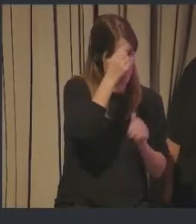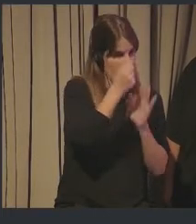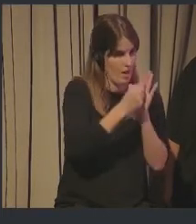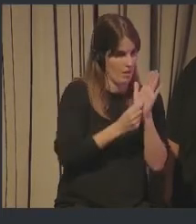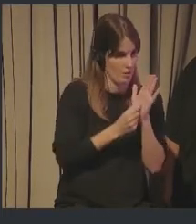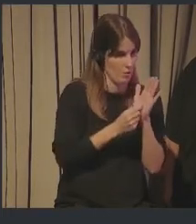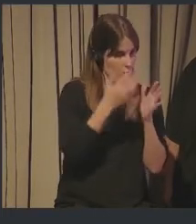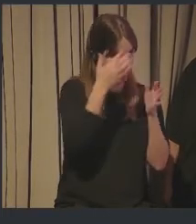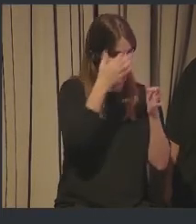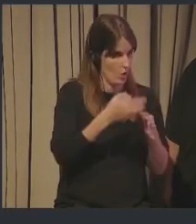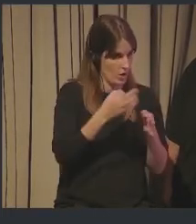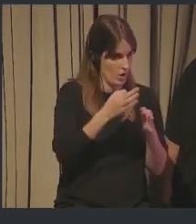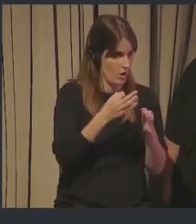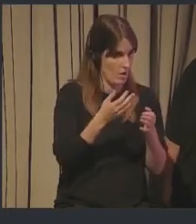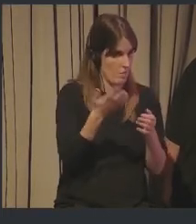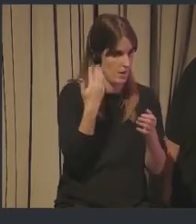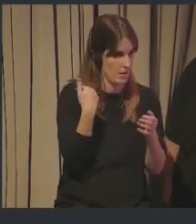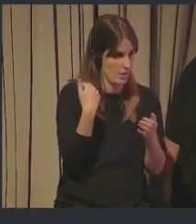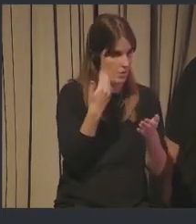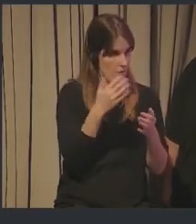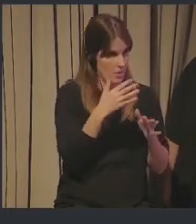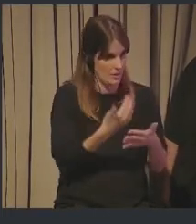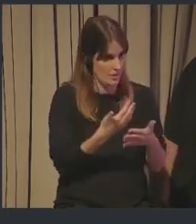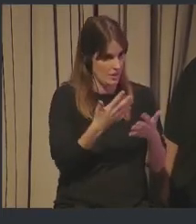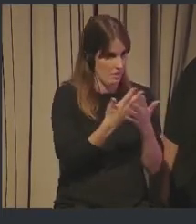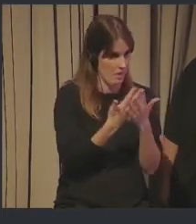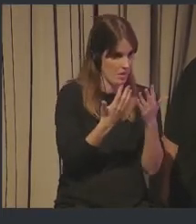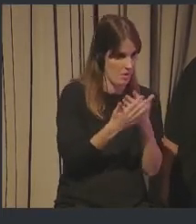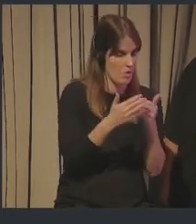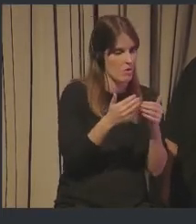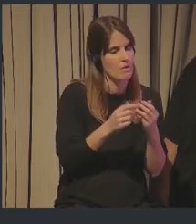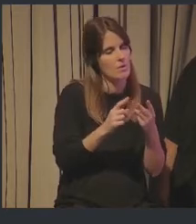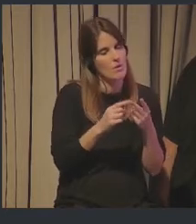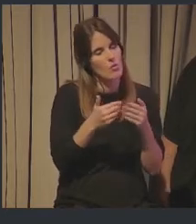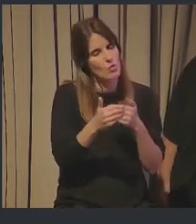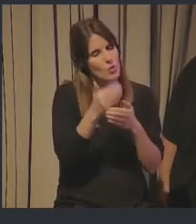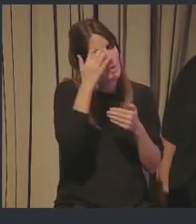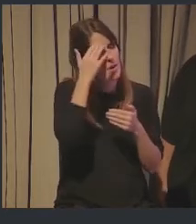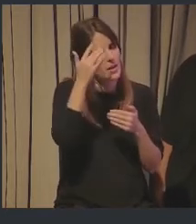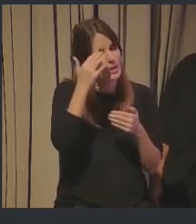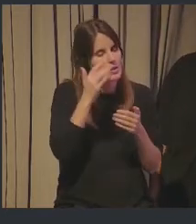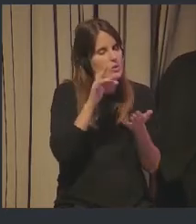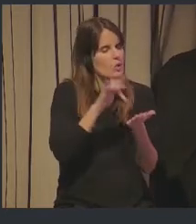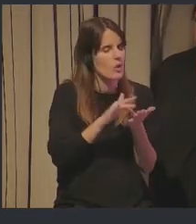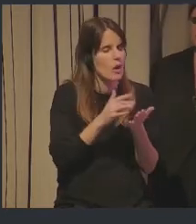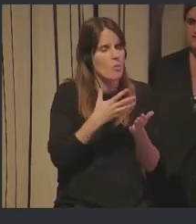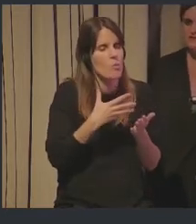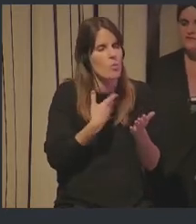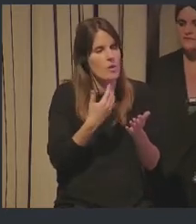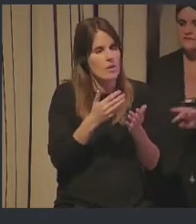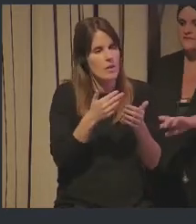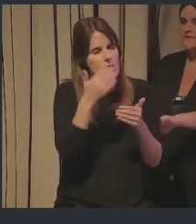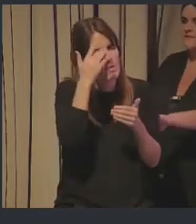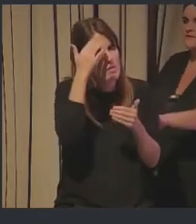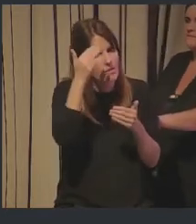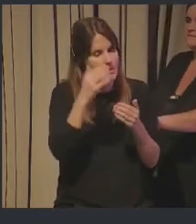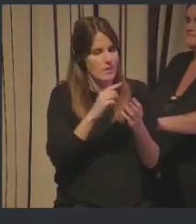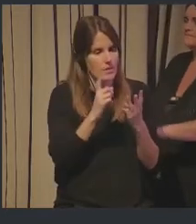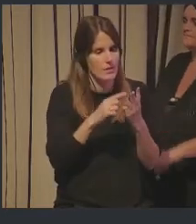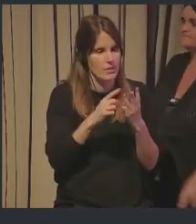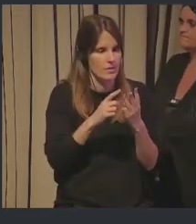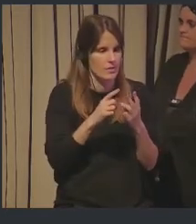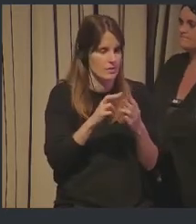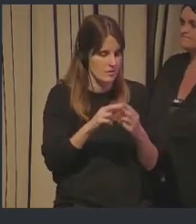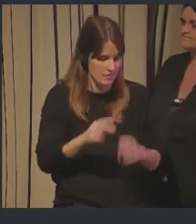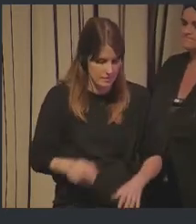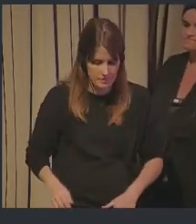del pasado y el presente. También hay un futuro imaginario de lo que pudiera suceder. Y podría tener que ver con